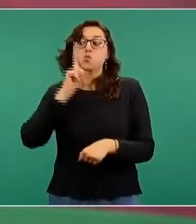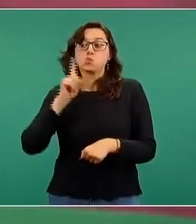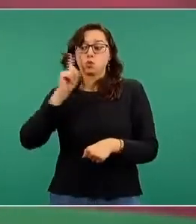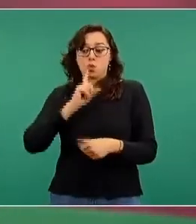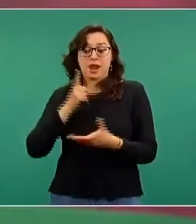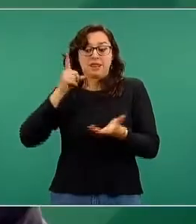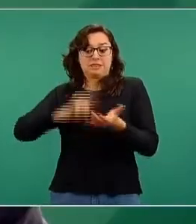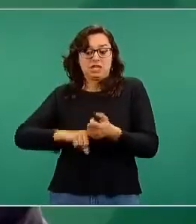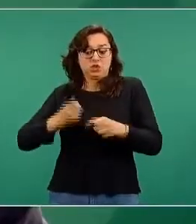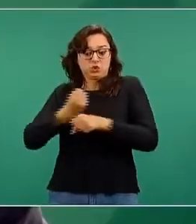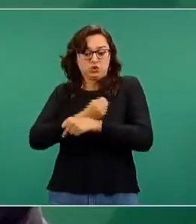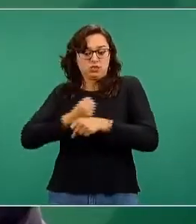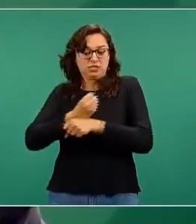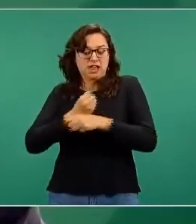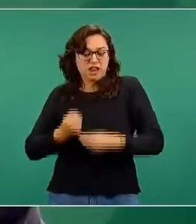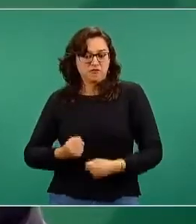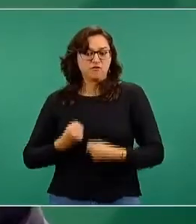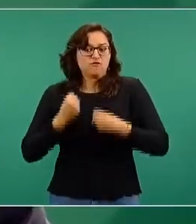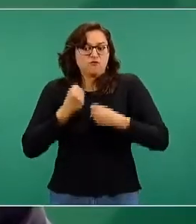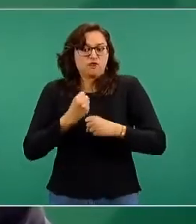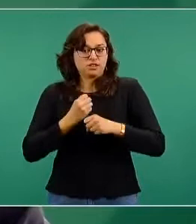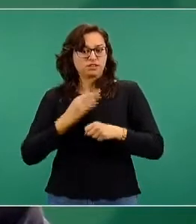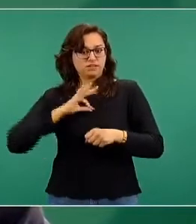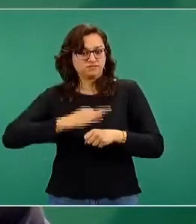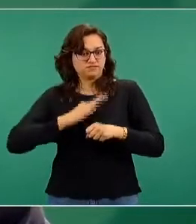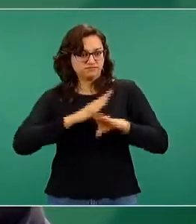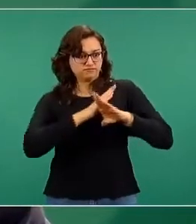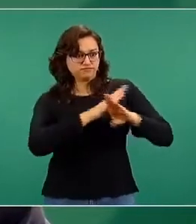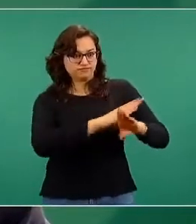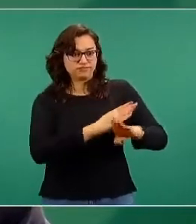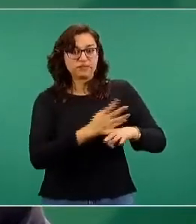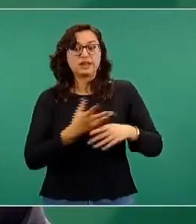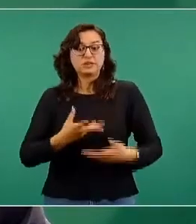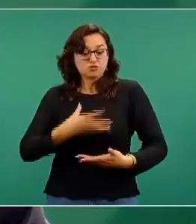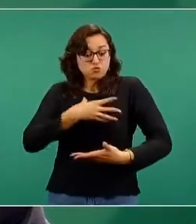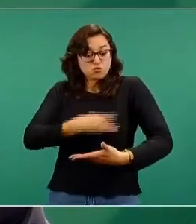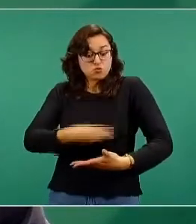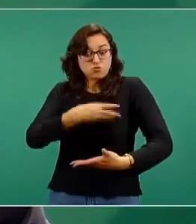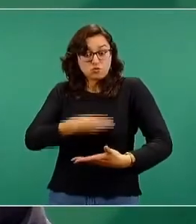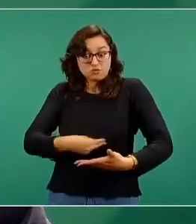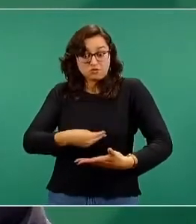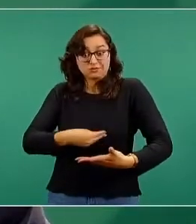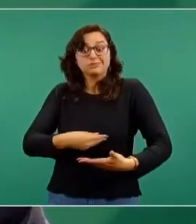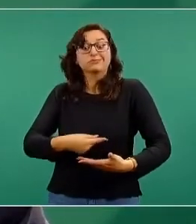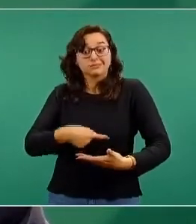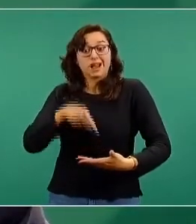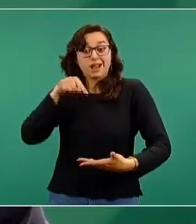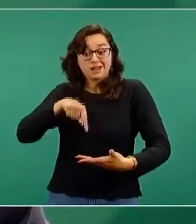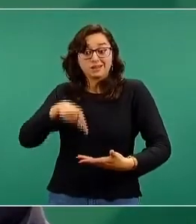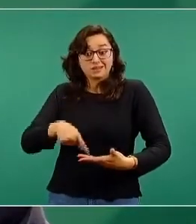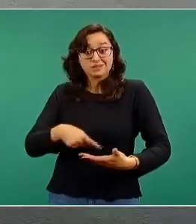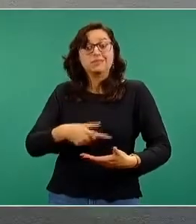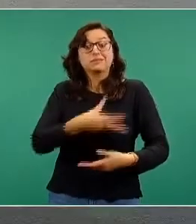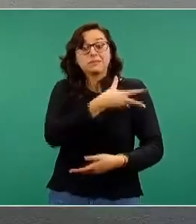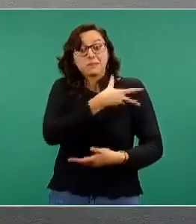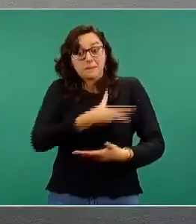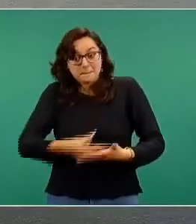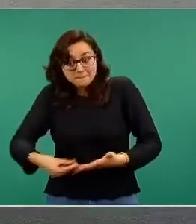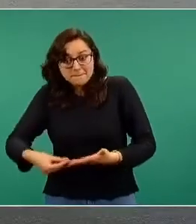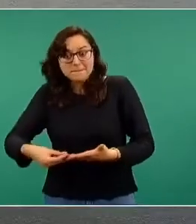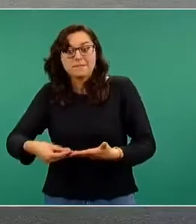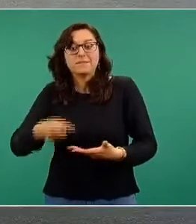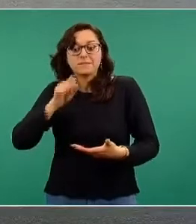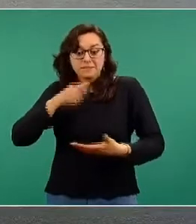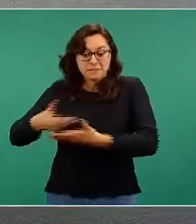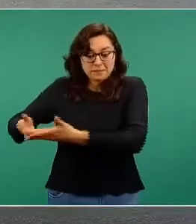traspasarán a el bebé o la bebé en la leche, y esta forma de